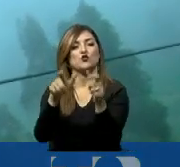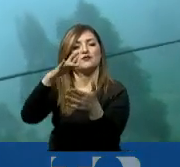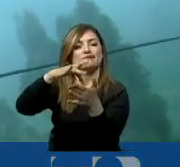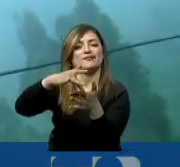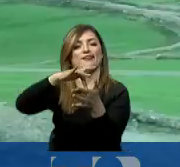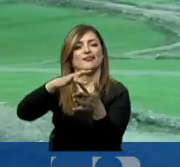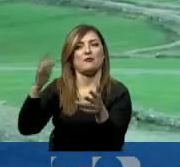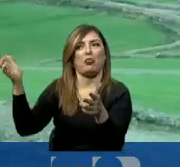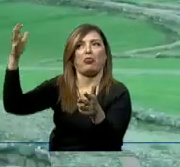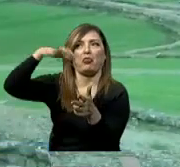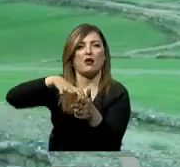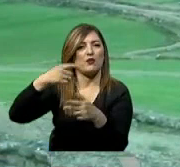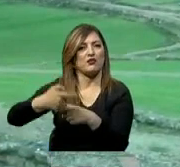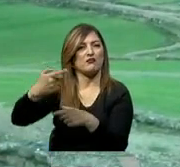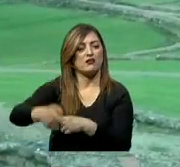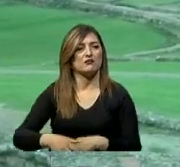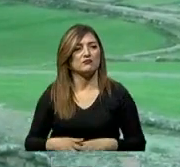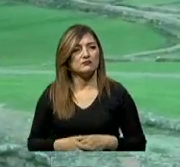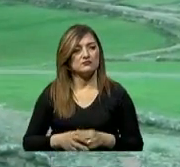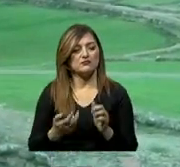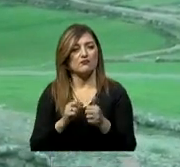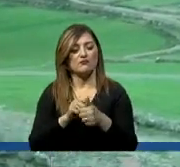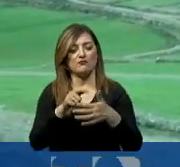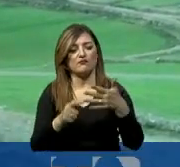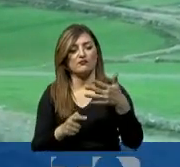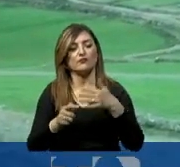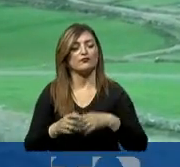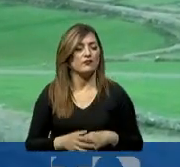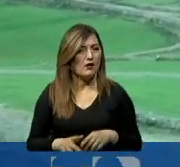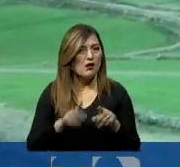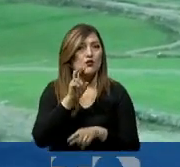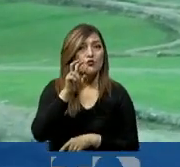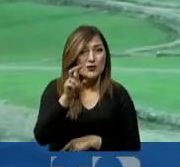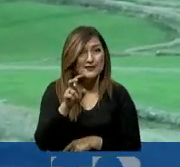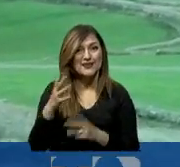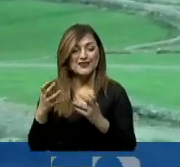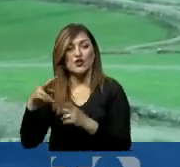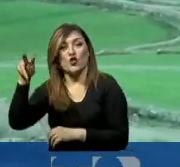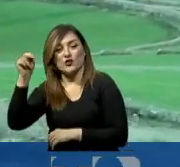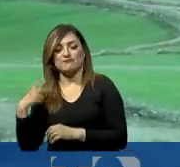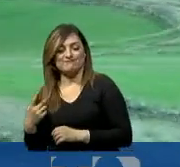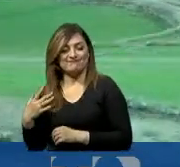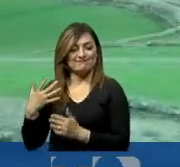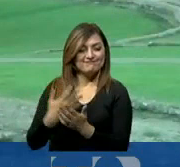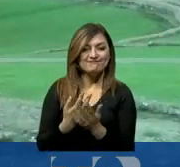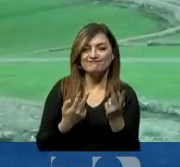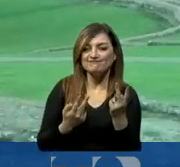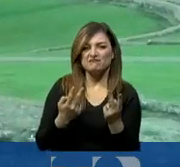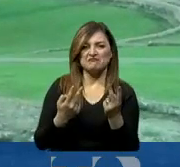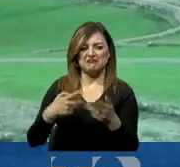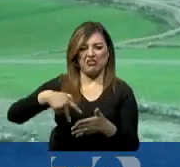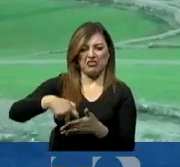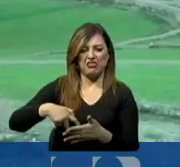riesgo todos los días. Ha generado algunos inconvenientes, sobre todo en aquellos turistas que vienen desde el norte del país, ¿no? Y